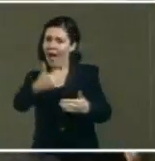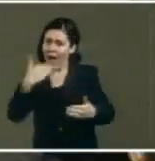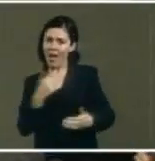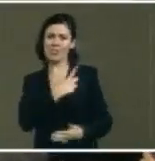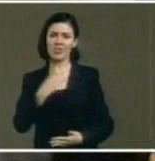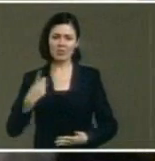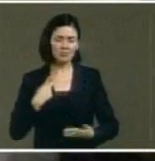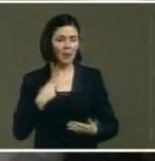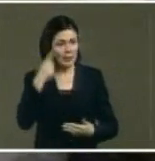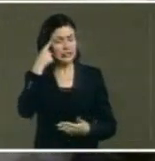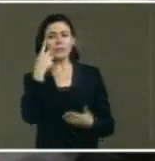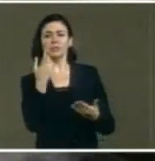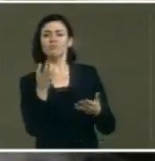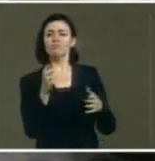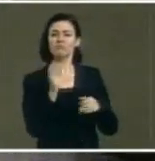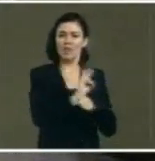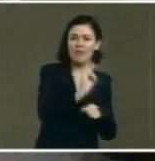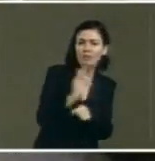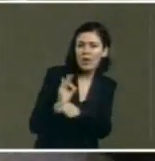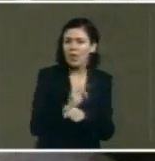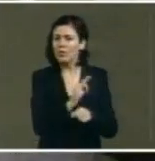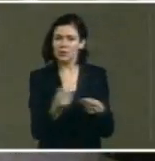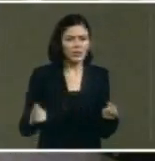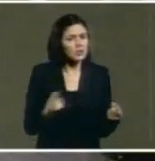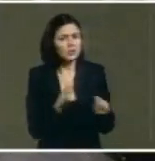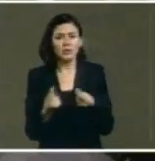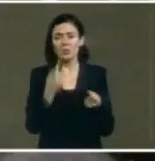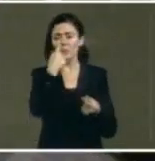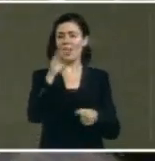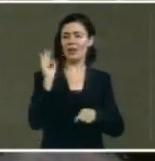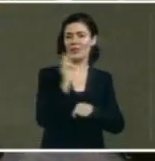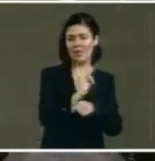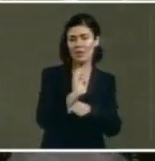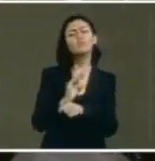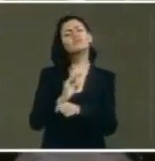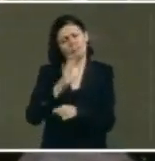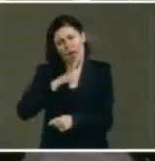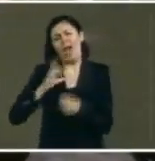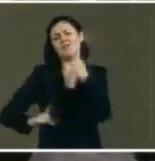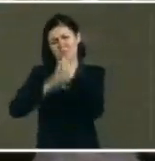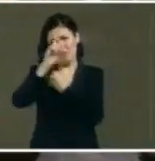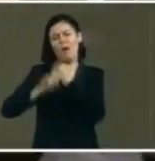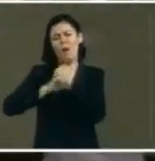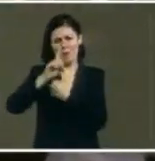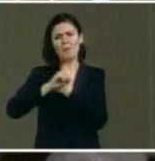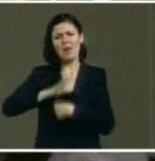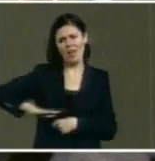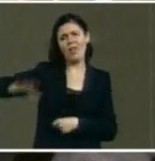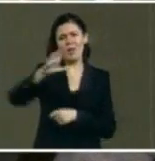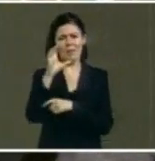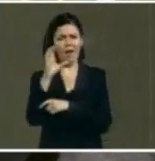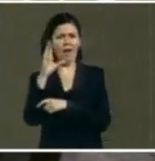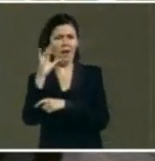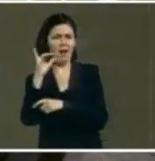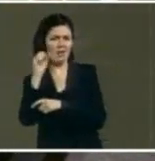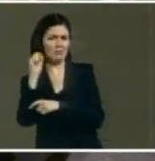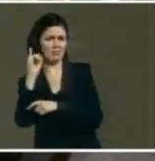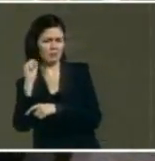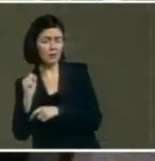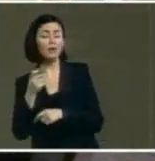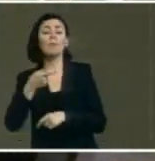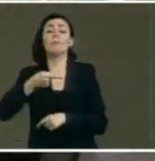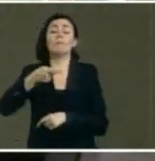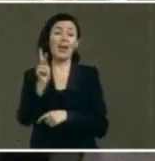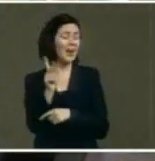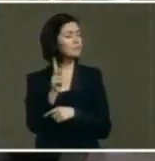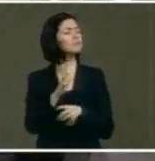actuar drásticamente y bajo la presión de la crisis, en México tenemos un contexto de estabilidad que nos